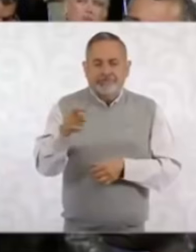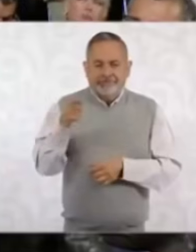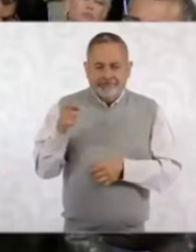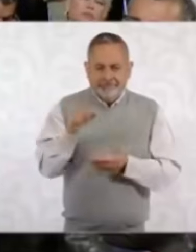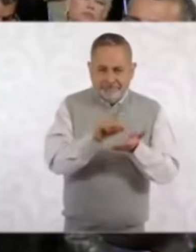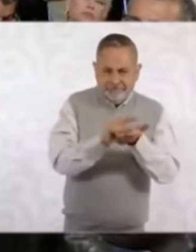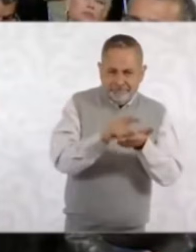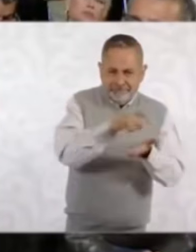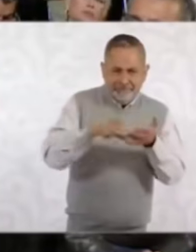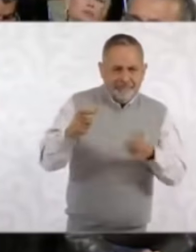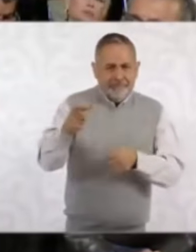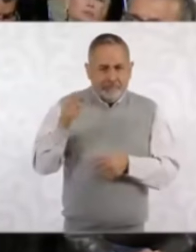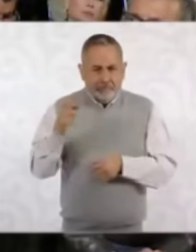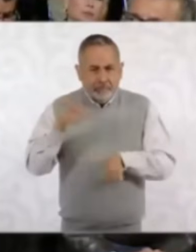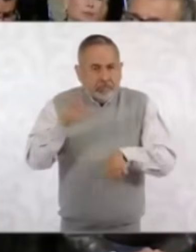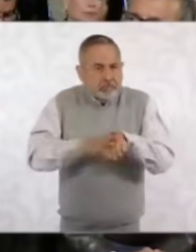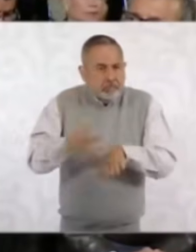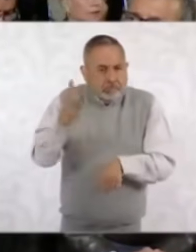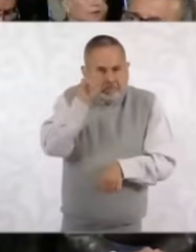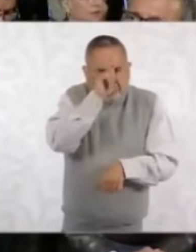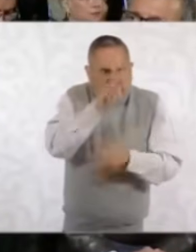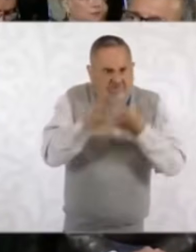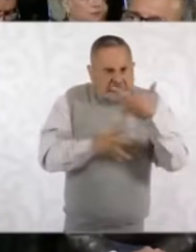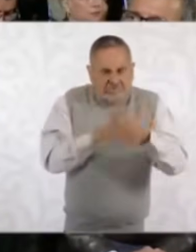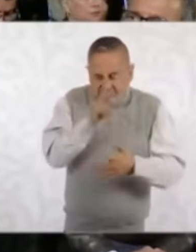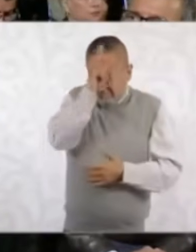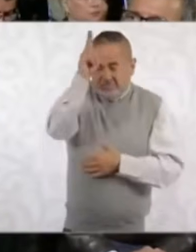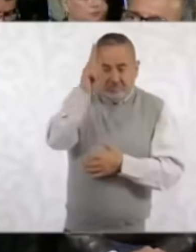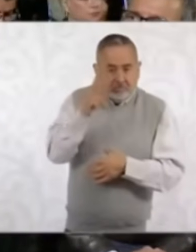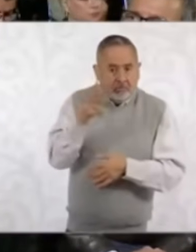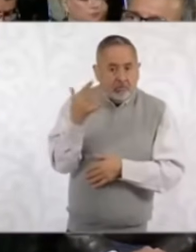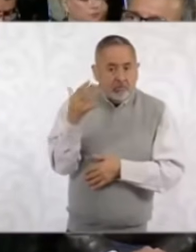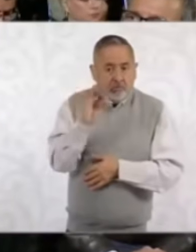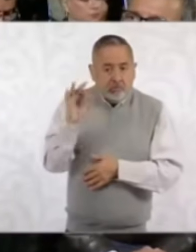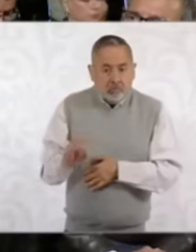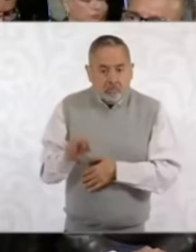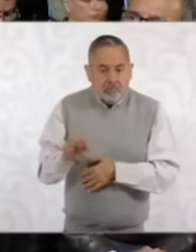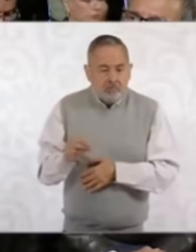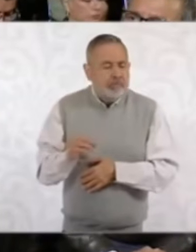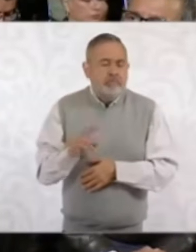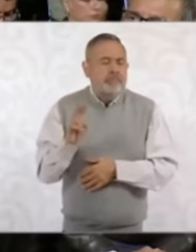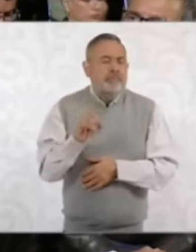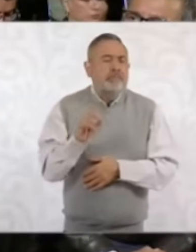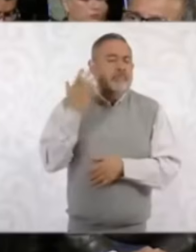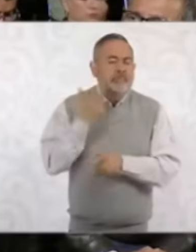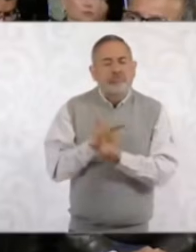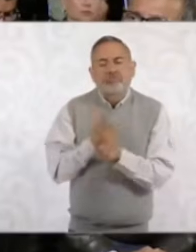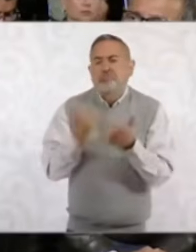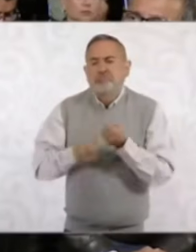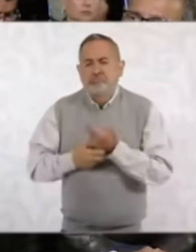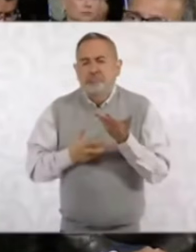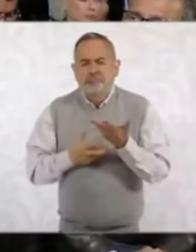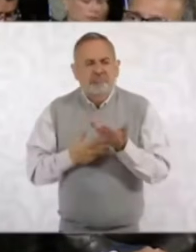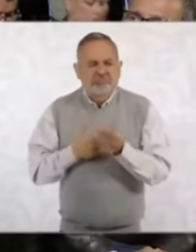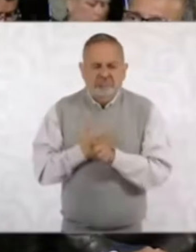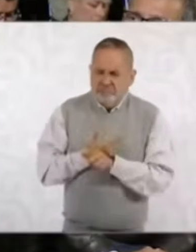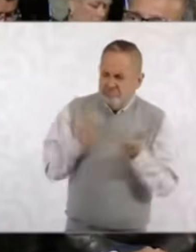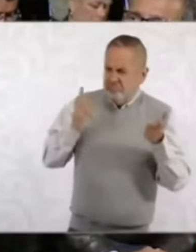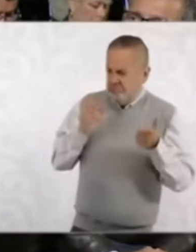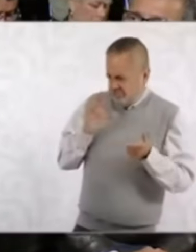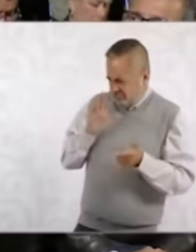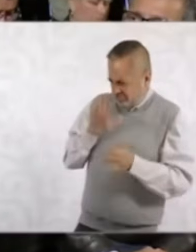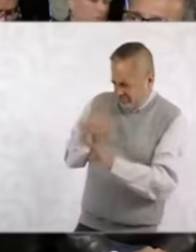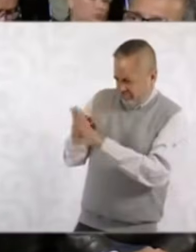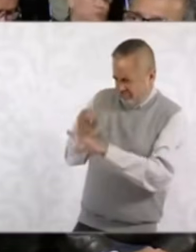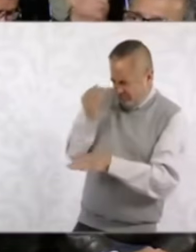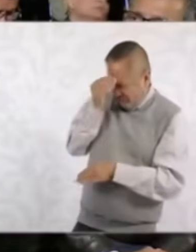de odio en la plataforma aumentó un 50%, que hemos pasado de la libertad de expresión a dar libertad a la agresión verbal y